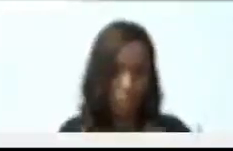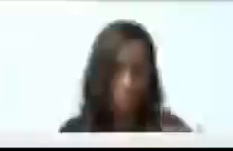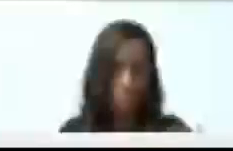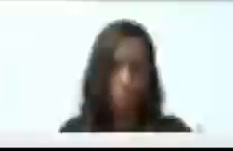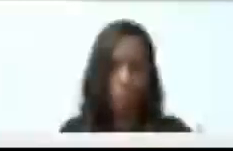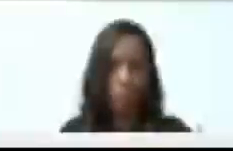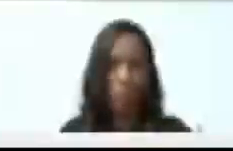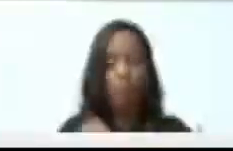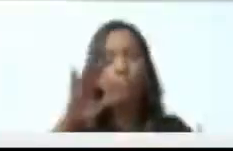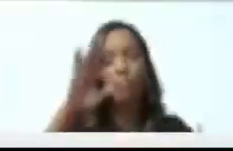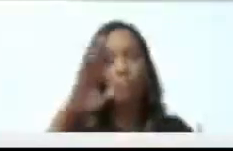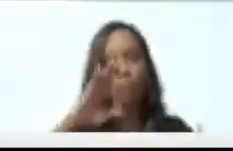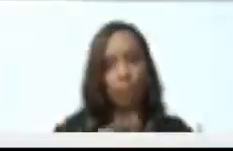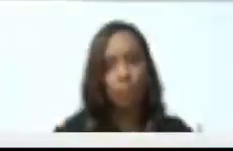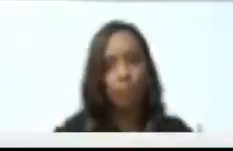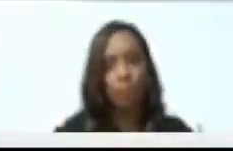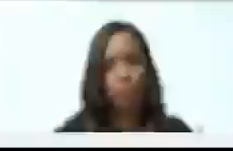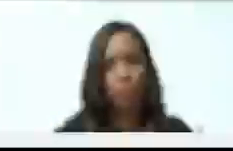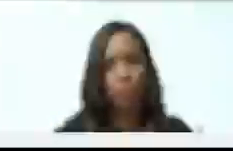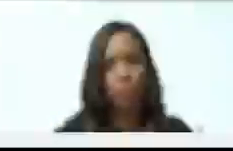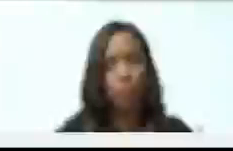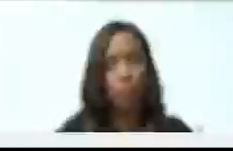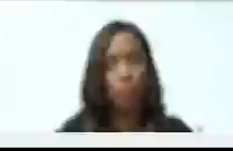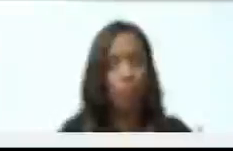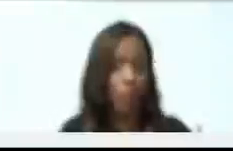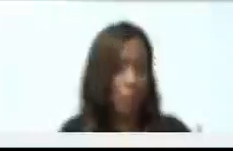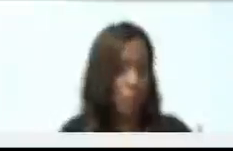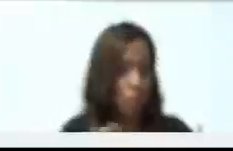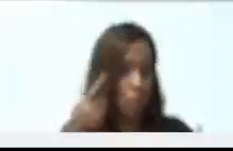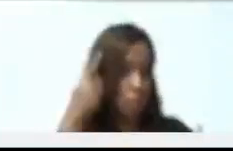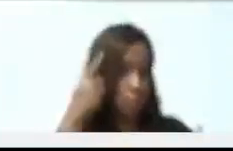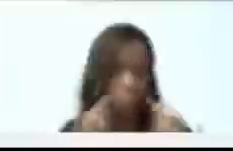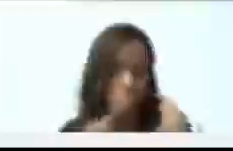Voten, por favor, sí o no, según sea su criterio.